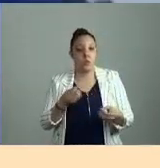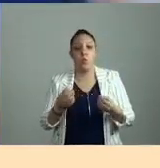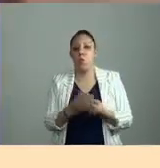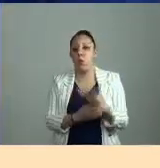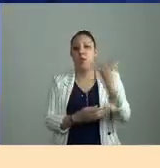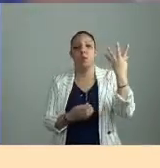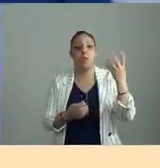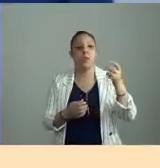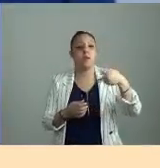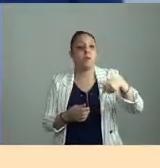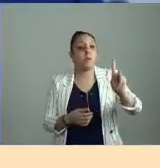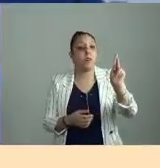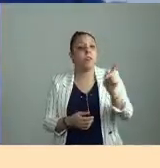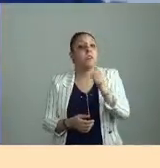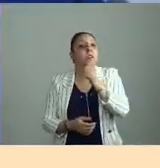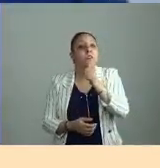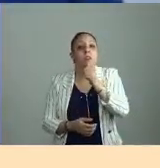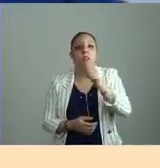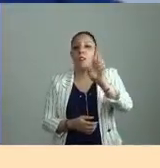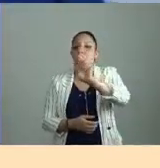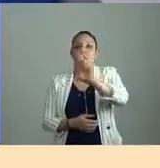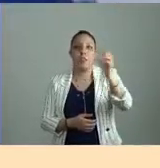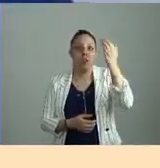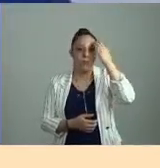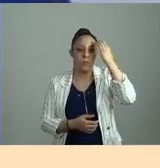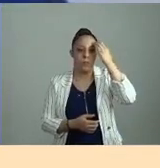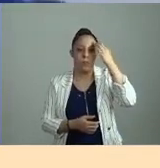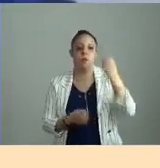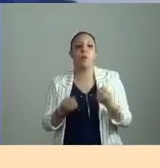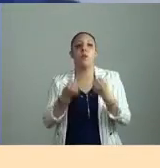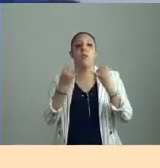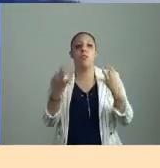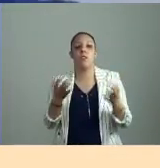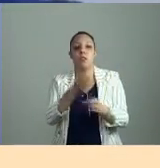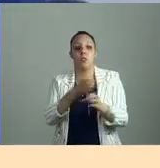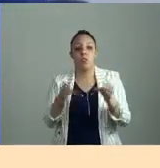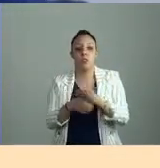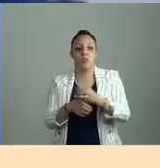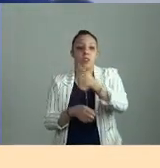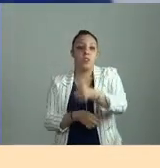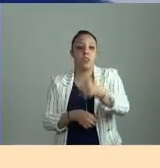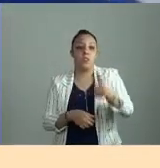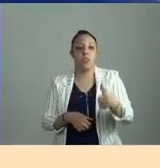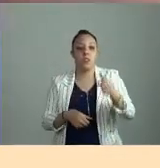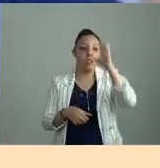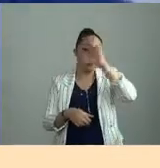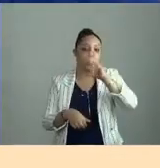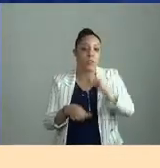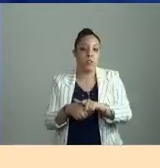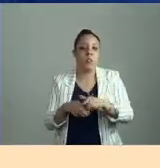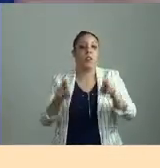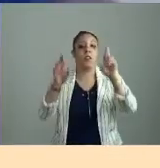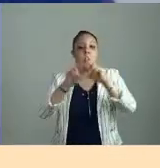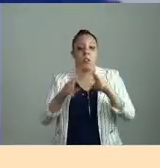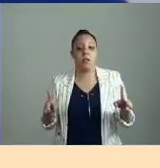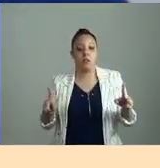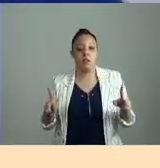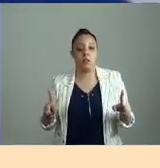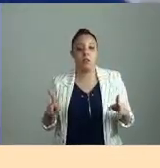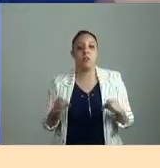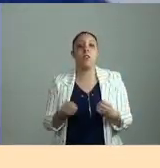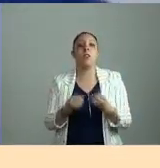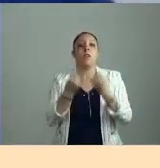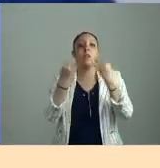cuánto ha destruido de las culturas precedentes no cuando construido cuando sea apropiado